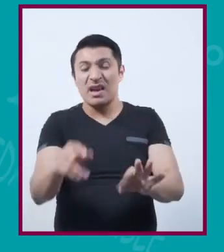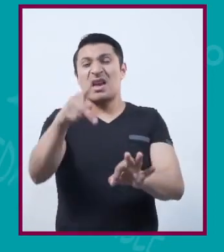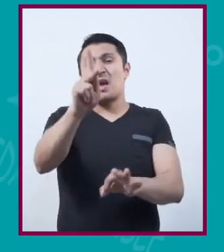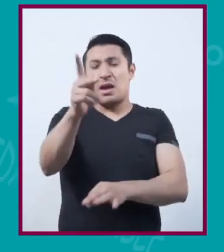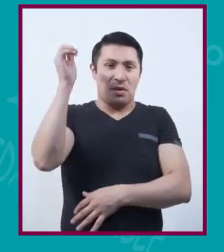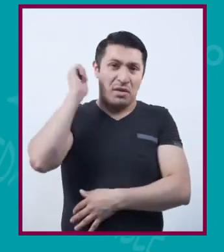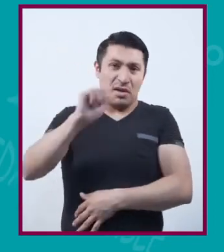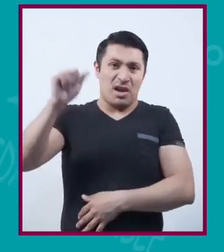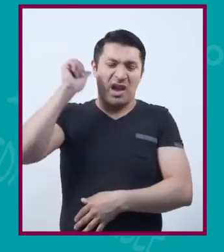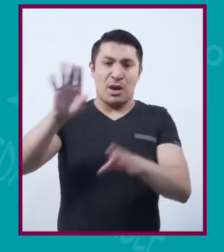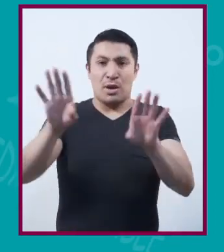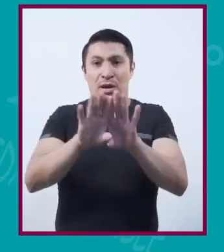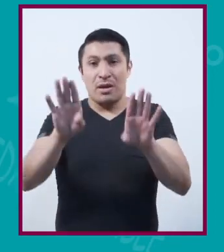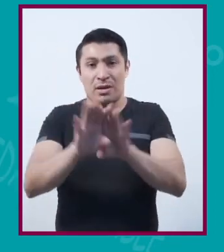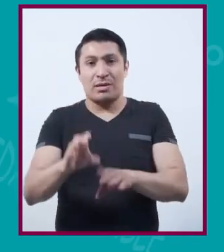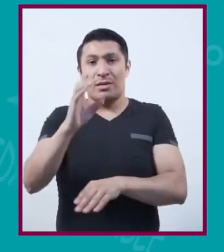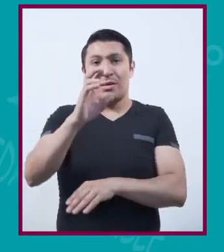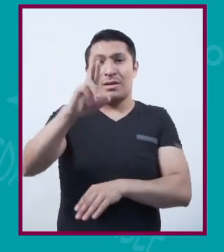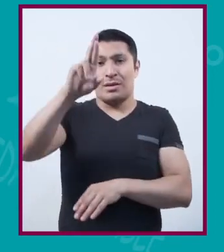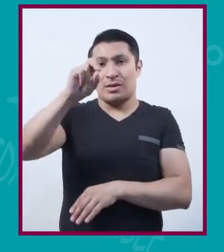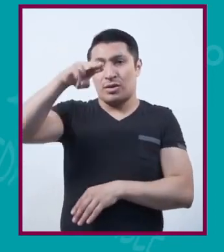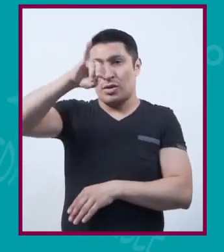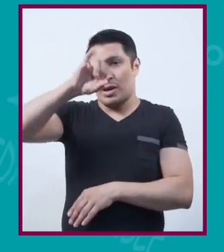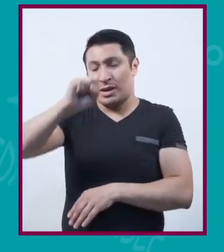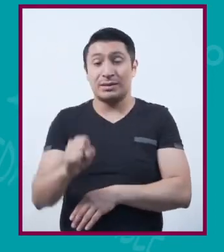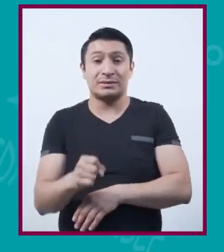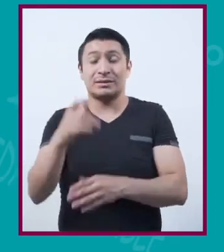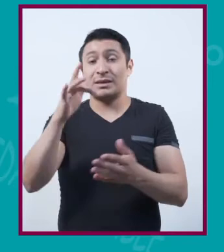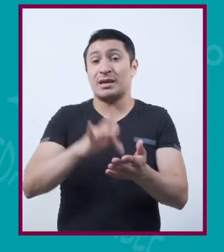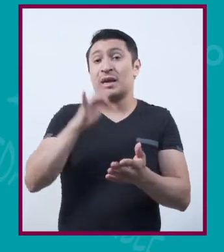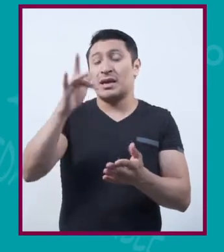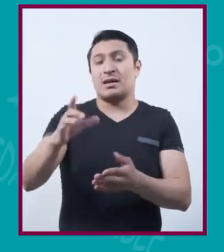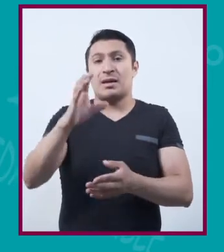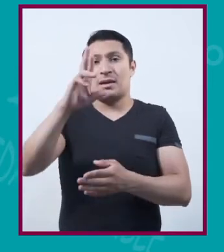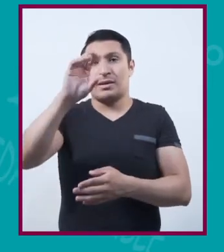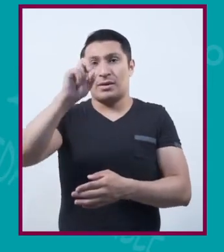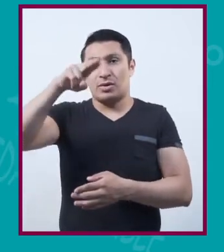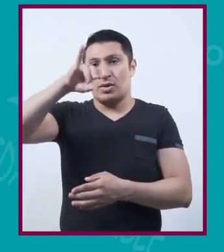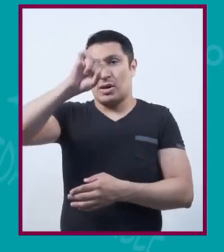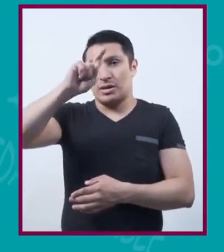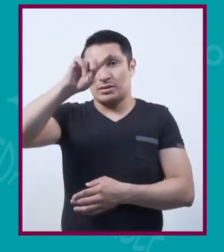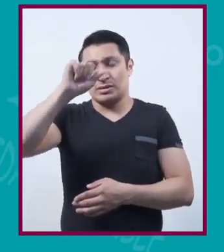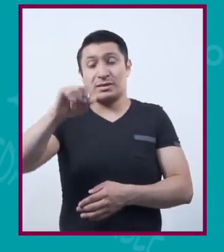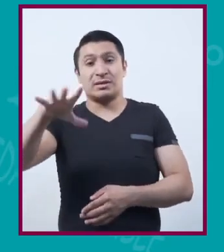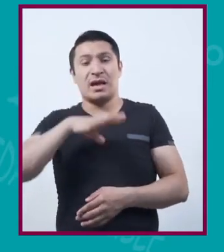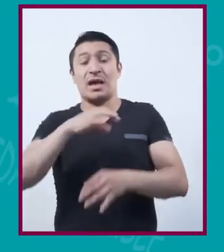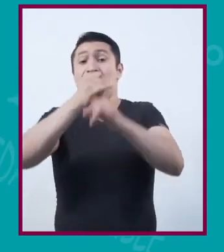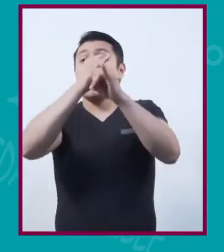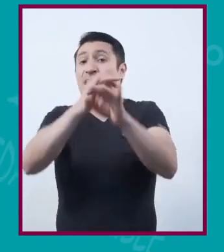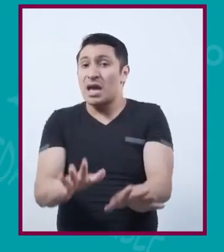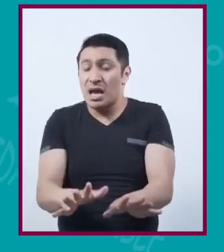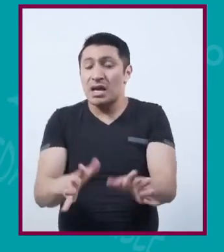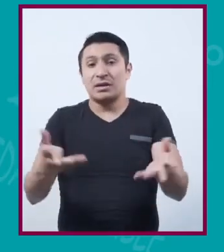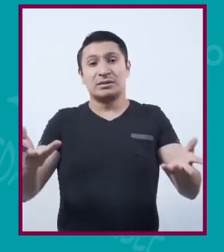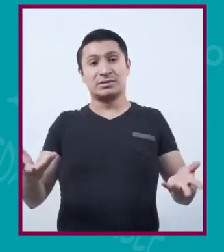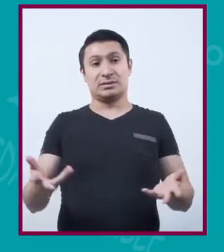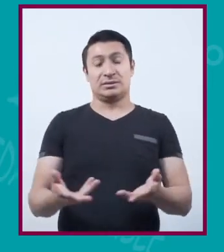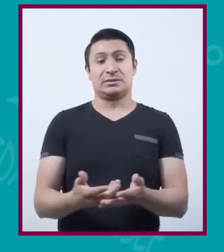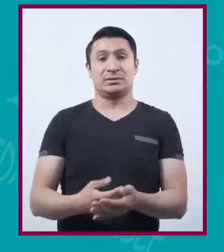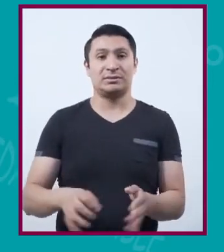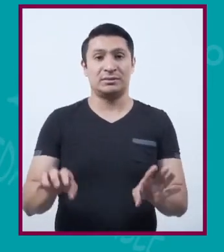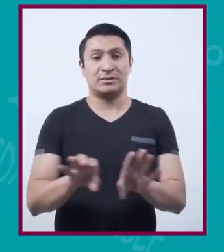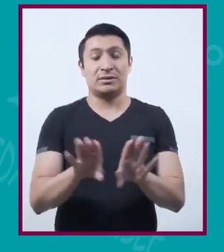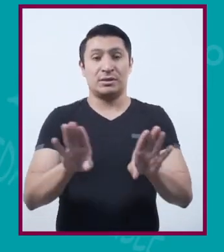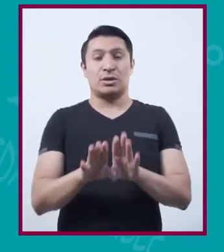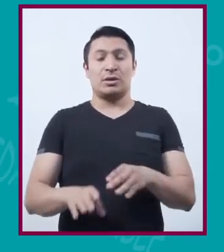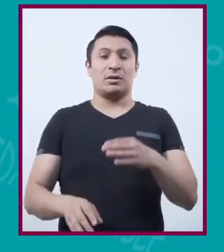autodidactas, pero siempre han existido crónicas, ¿no? Gracias a los cronistas tenemos